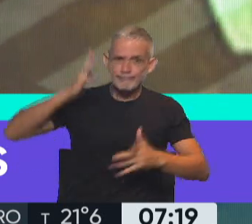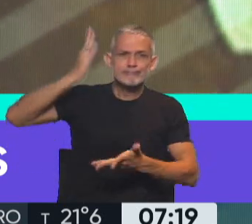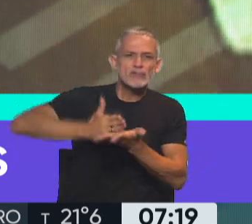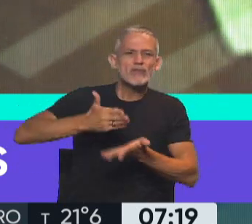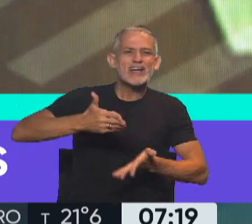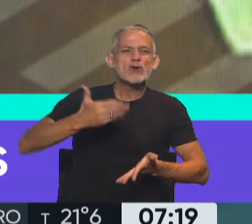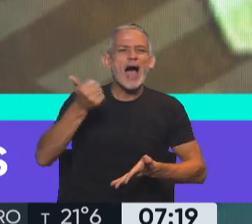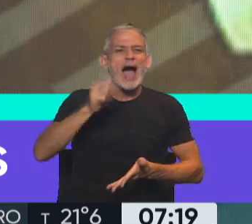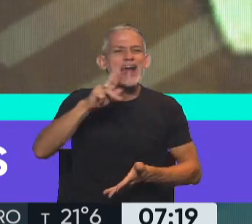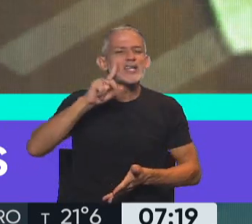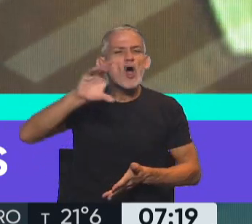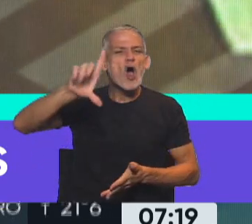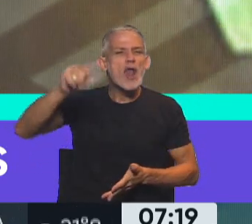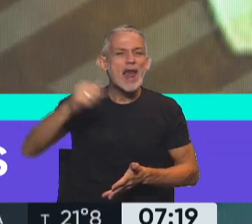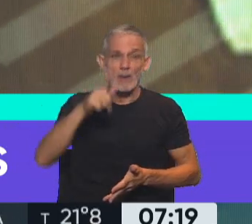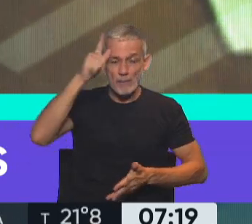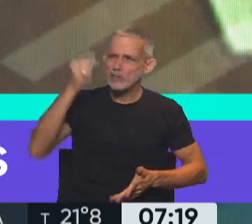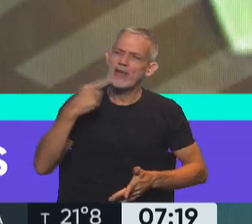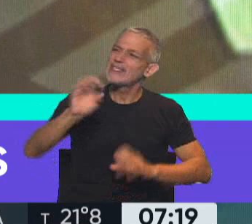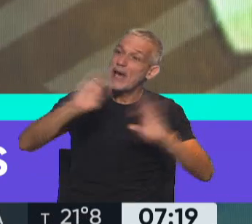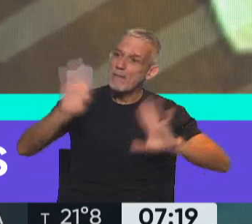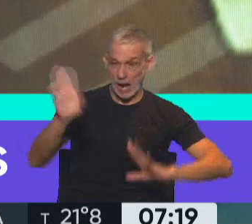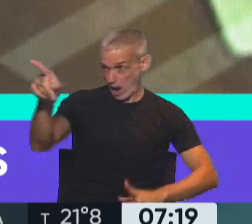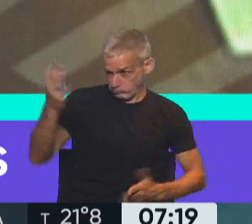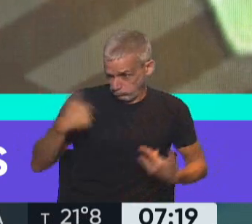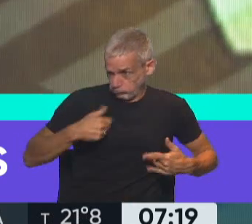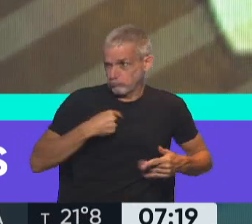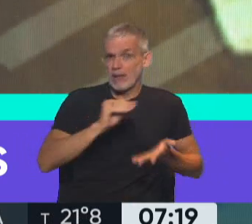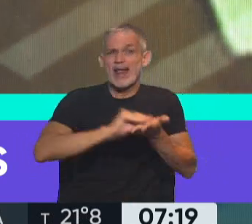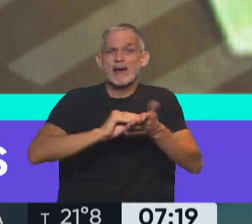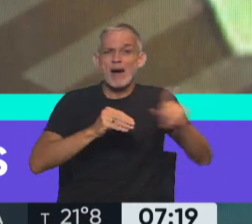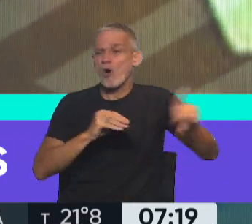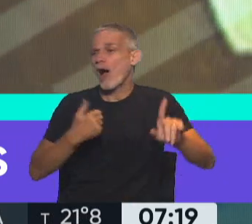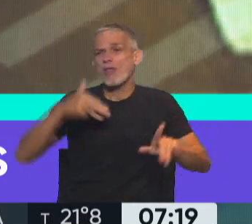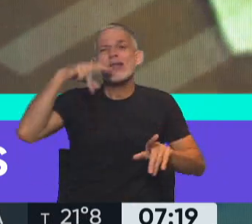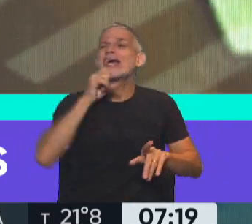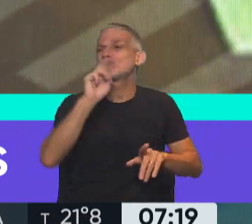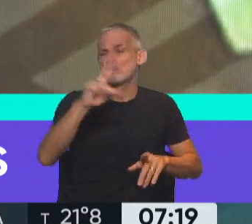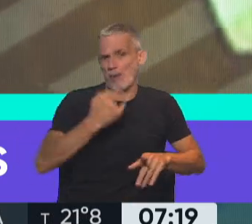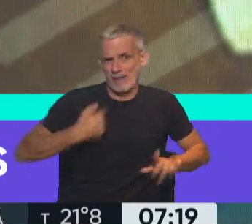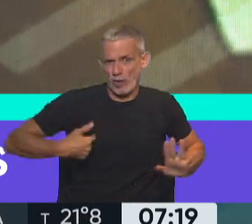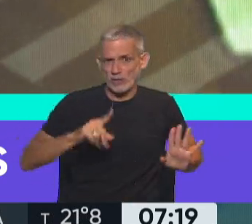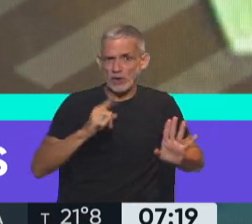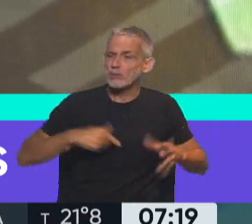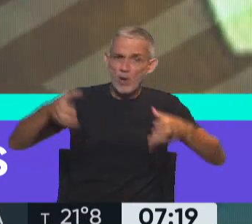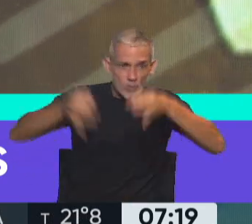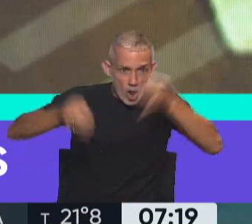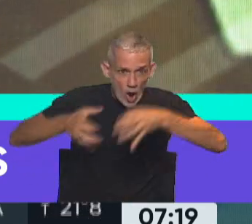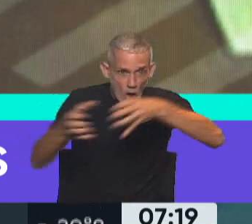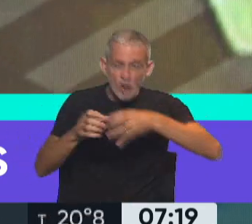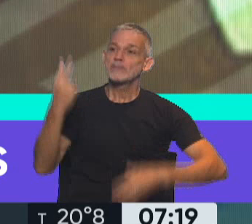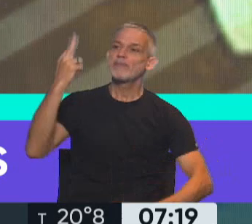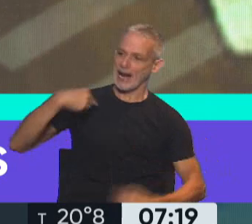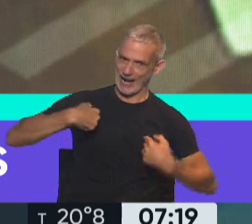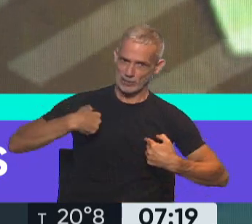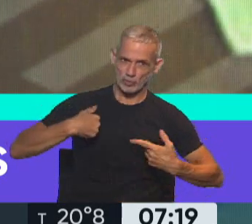Arriola de la Corte Suprema. Y si le dicen que eso no es así, diga, mira, a mí me lo dijo Expósito en la televisión pública y vamos a la Corte y usted le van a dar la